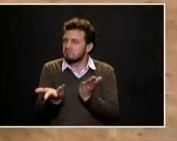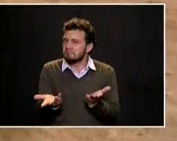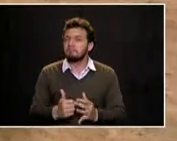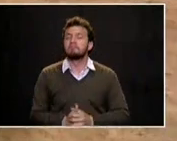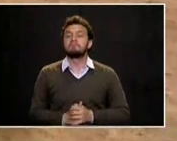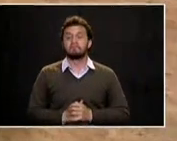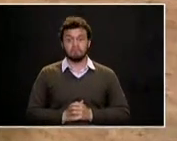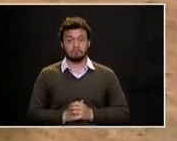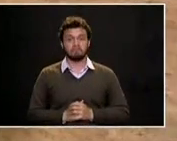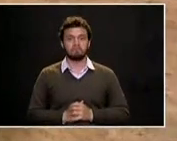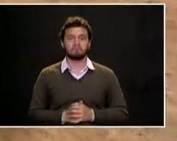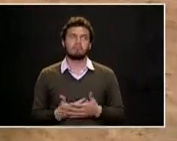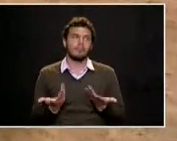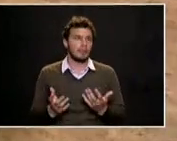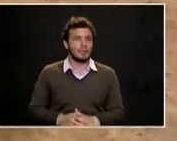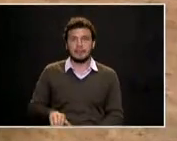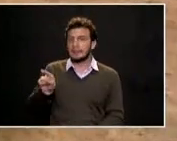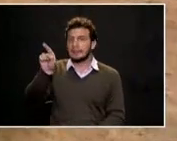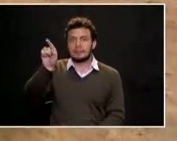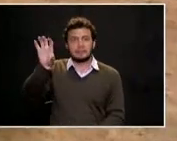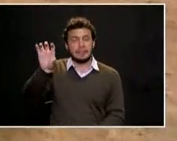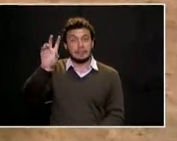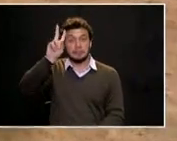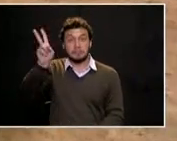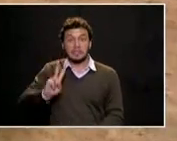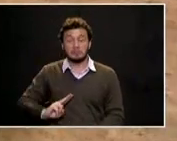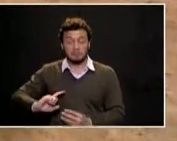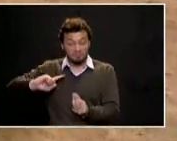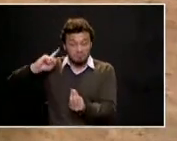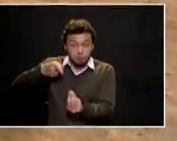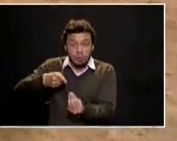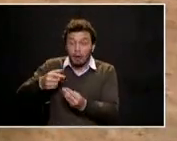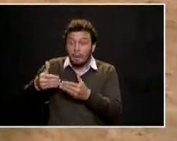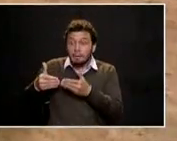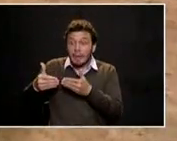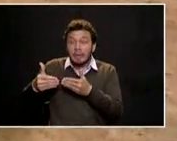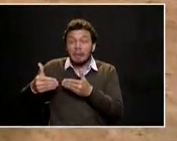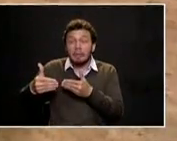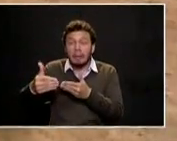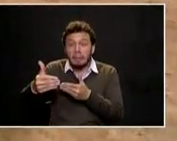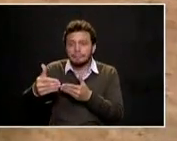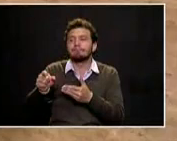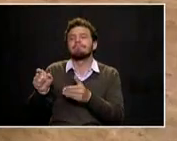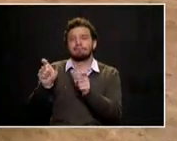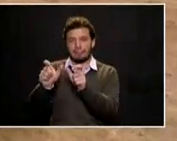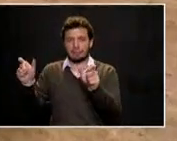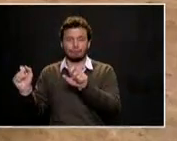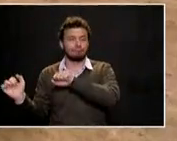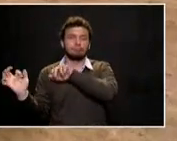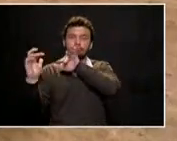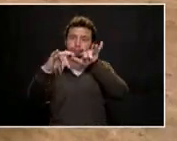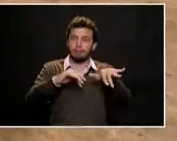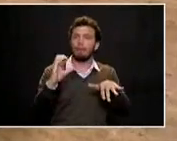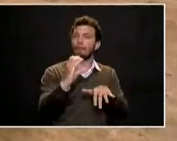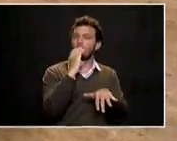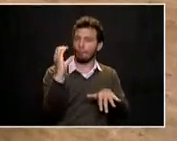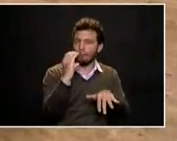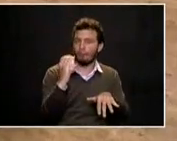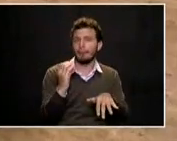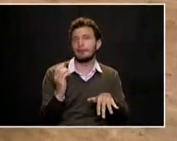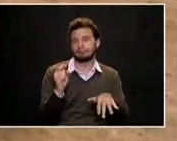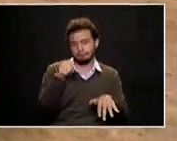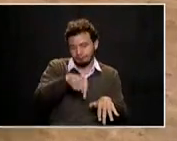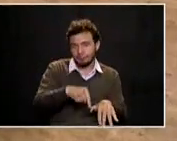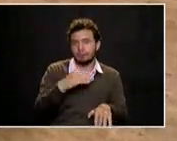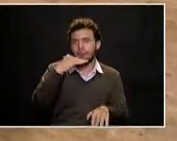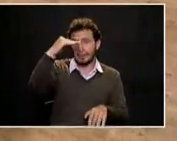mientras la dictadura venezolana continúe, van a seguir llegando venezolanos a Colombia y a Medellín. Pero sin embargo, muchos de ellos no